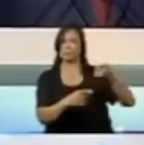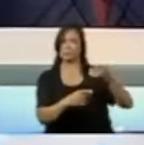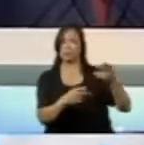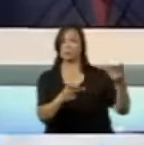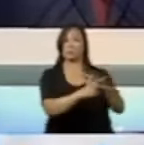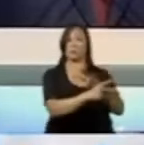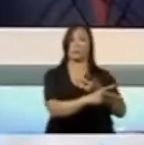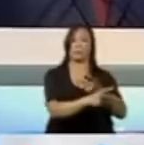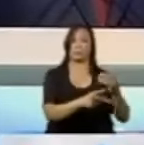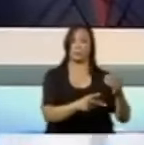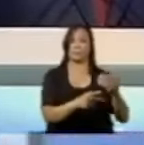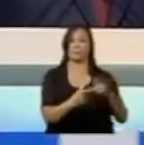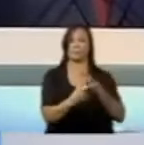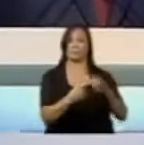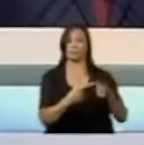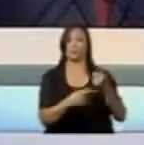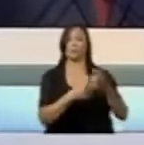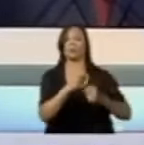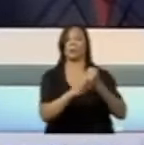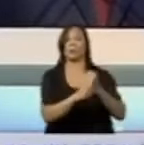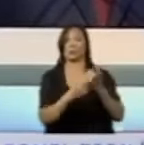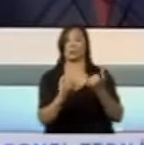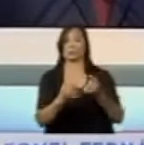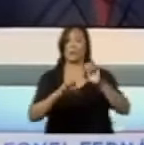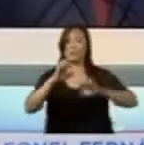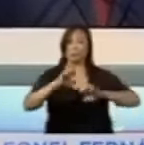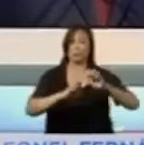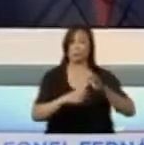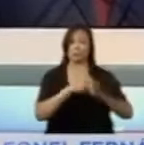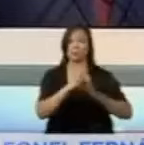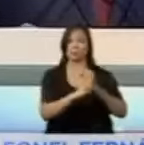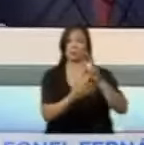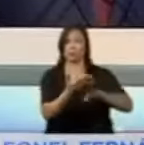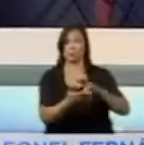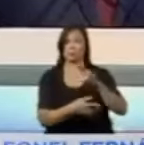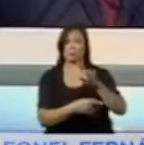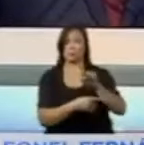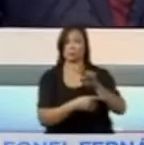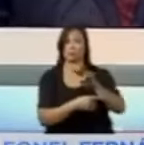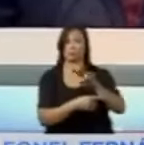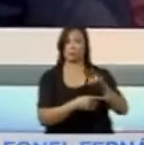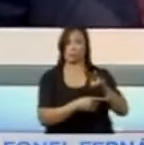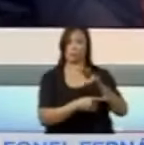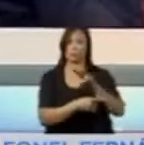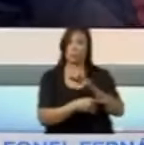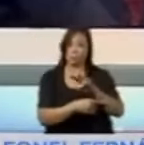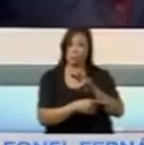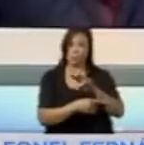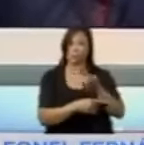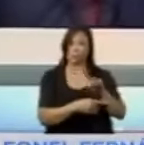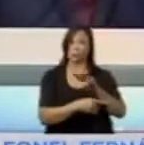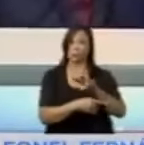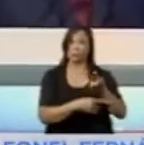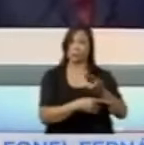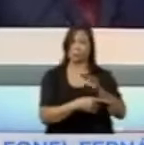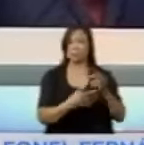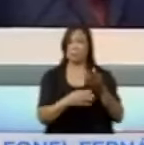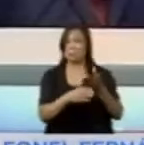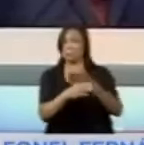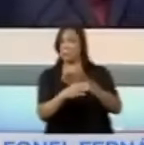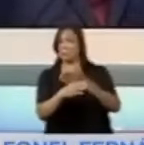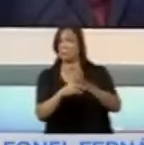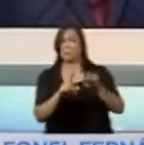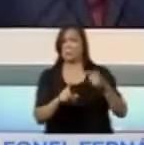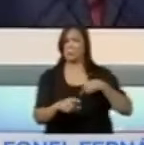pues se empeoró. Y por eso en el año, este estudio que fue del año 2020, 2021 y 2022, mejoró. Pero no nos